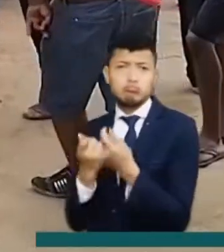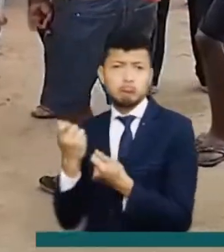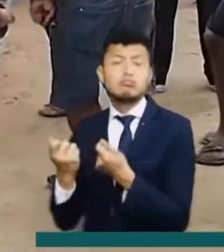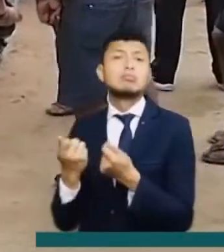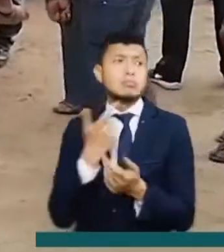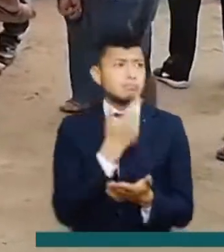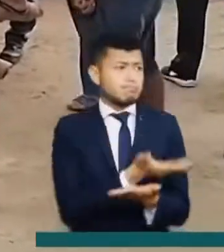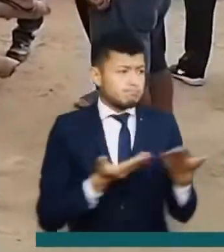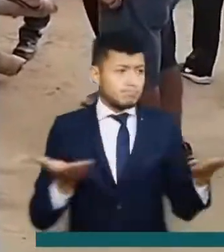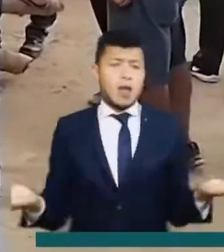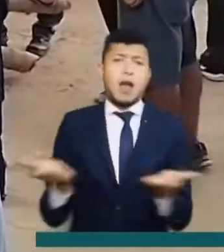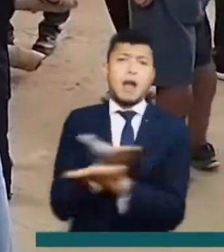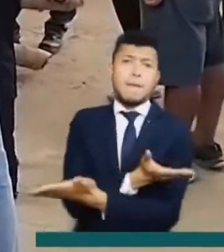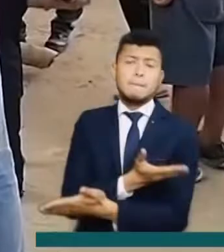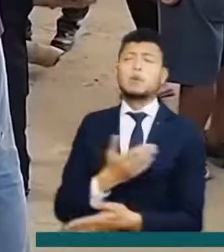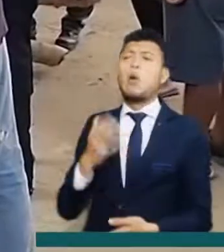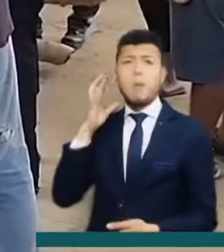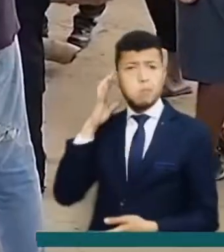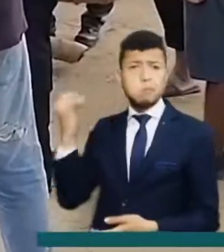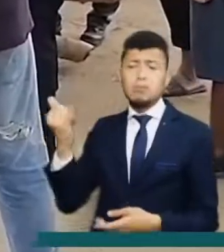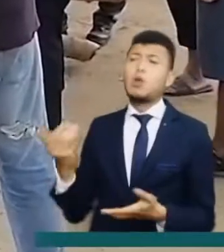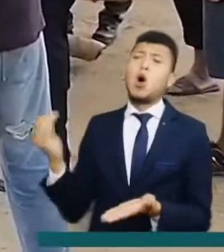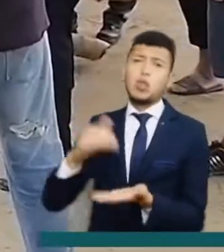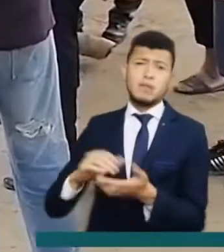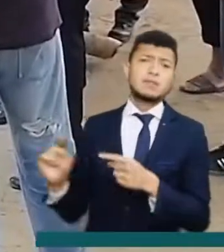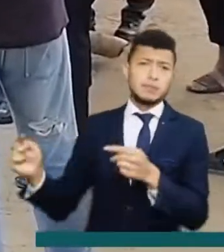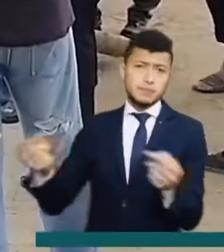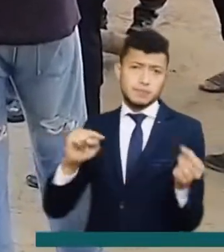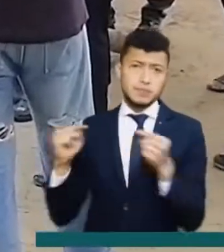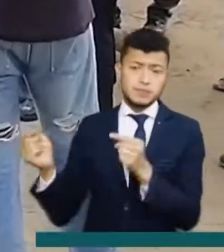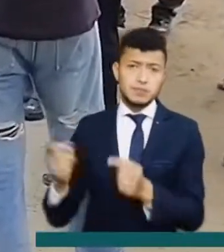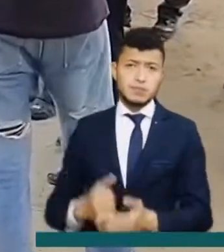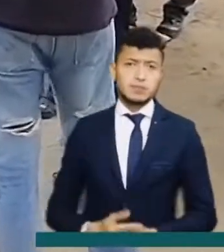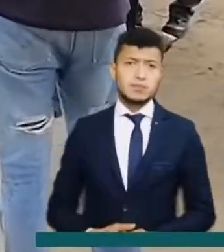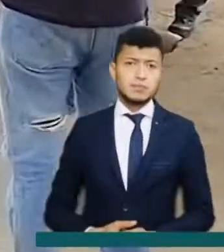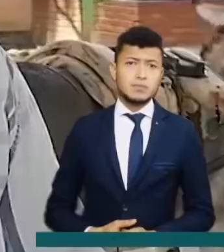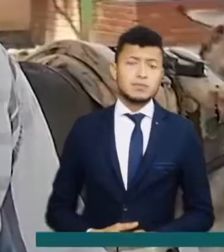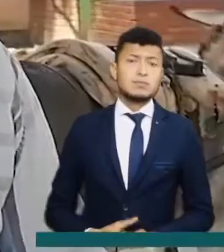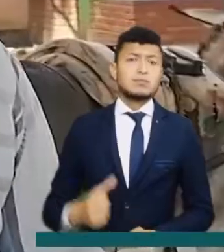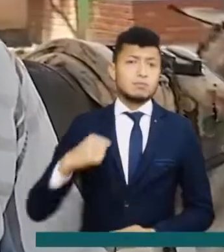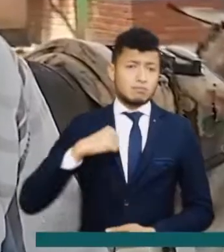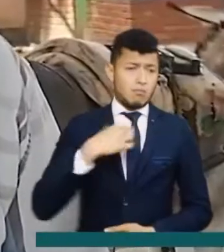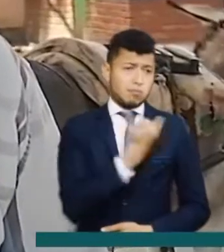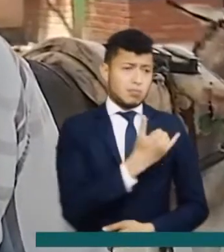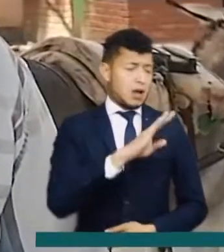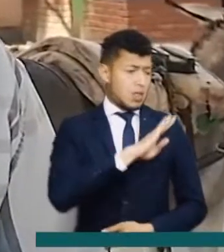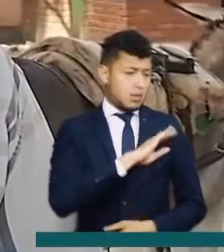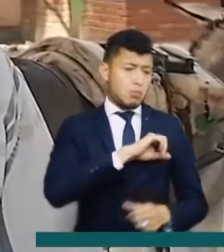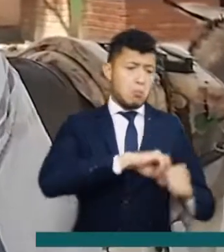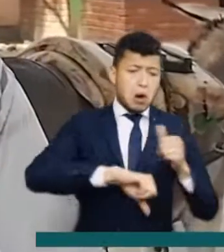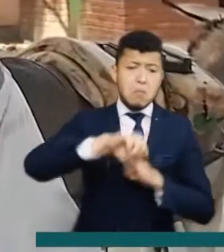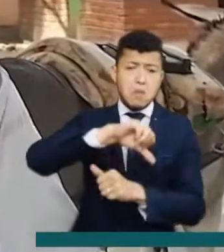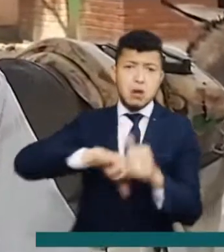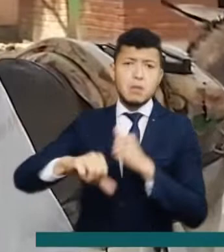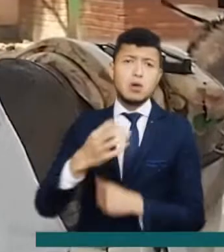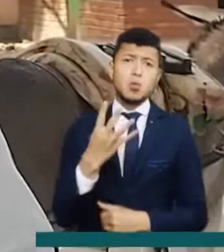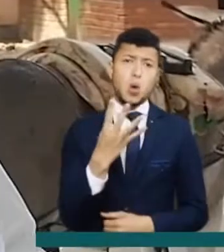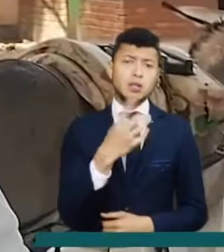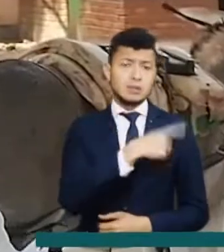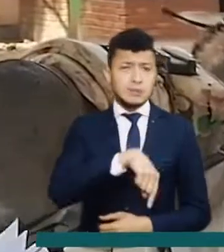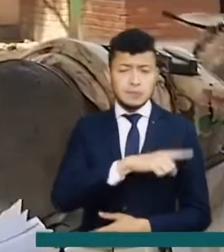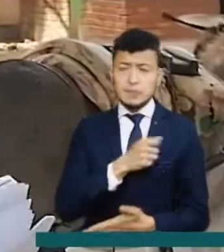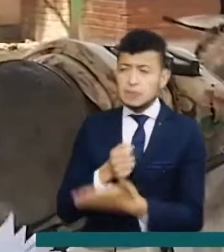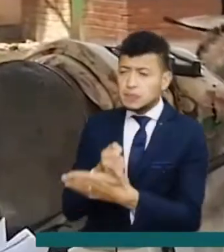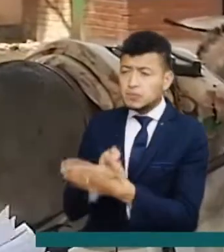sustentarse económicamente. La discusión nuevamente se ha revivido. Tenemos 4 administraciones